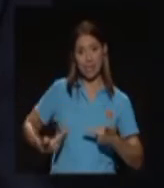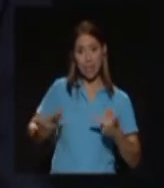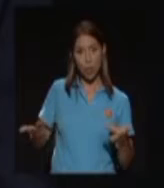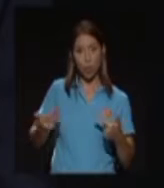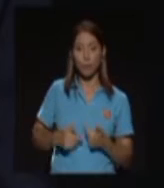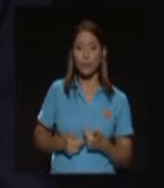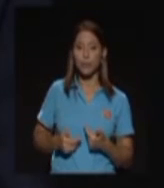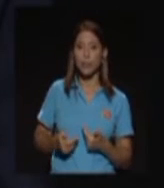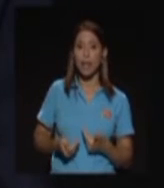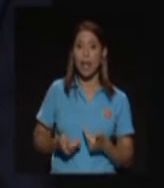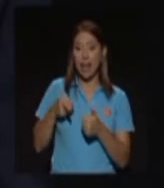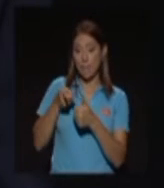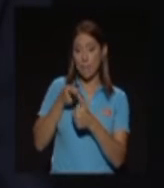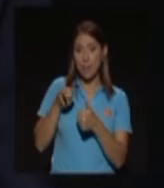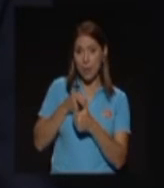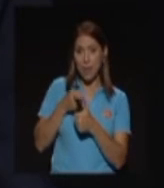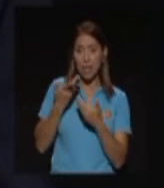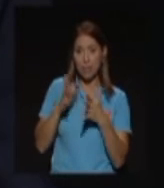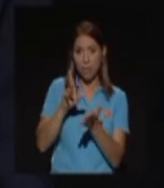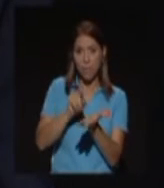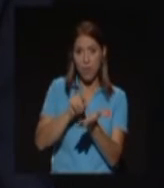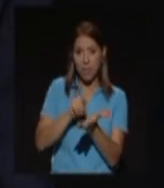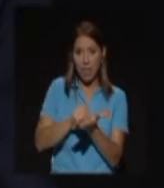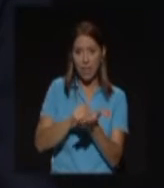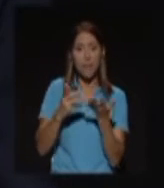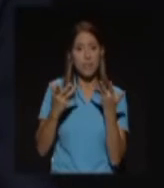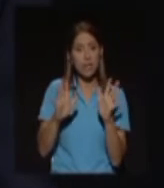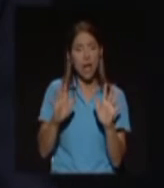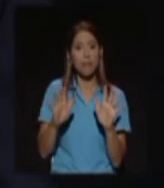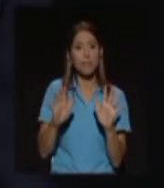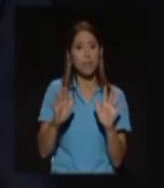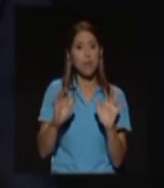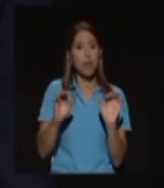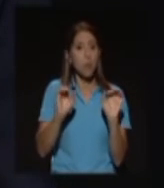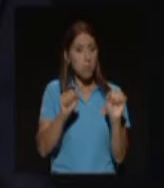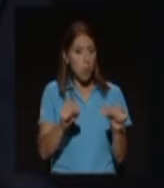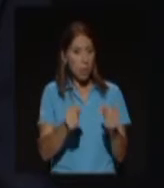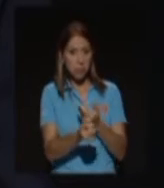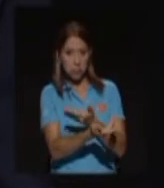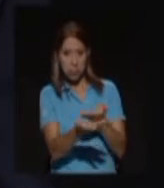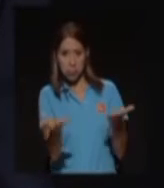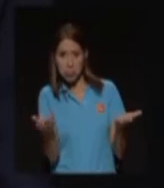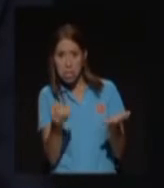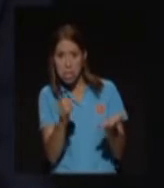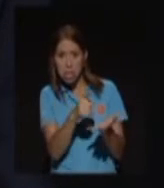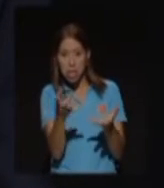La primera, como mencioné, fue editada y ya está a disposición del público costarricense si